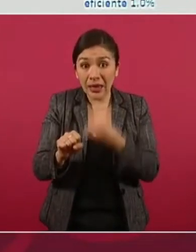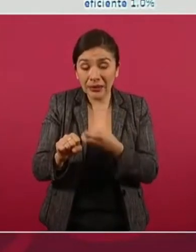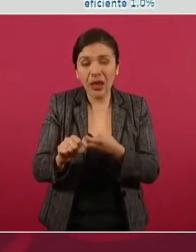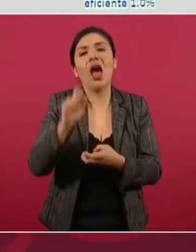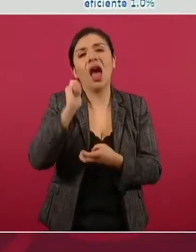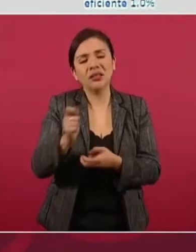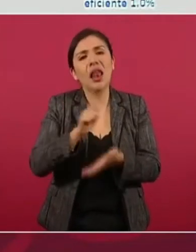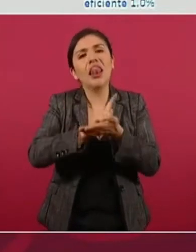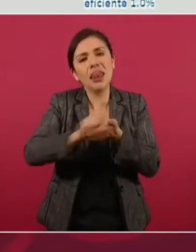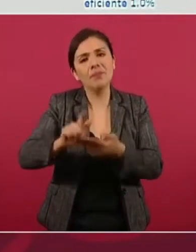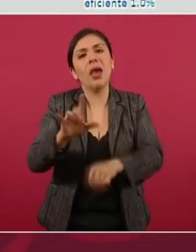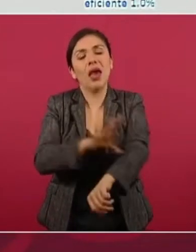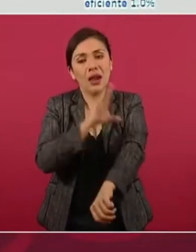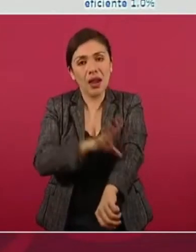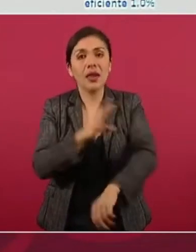es energía limpia,